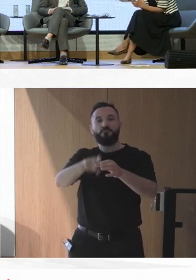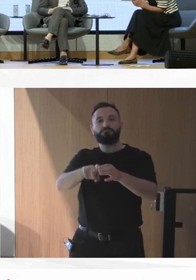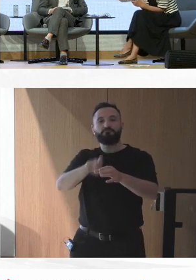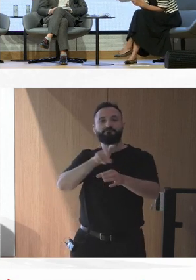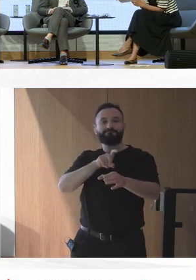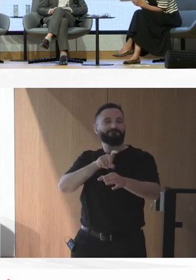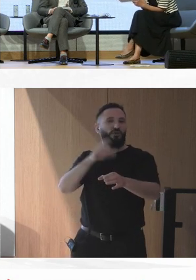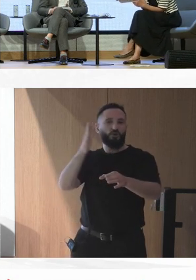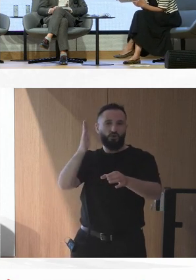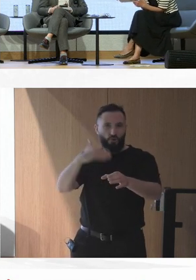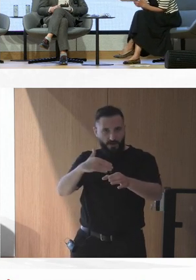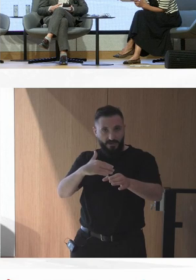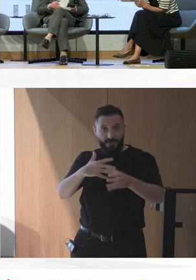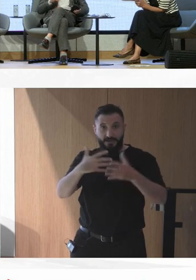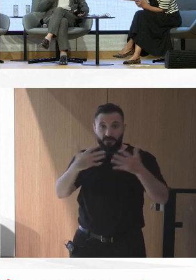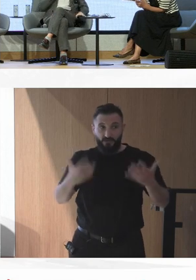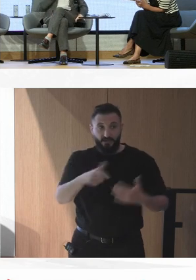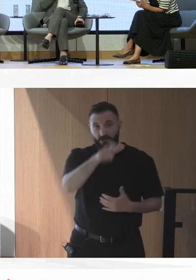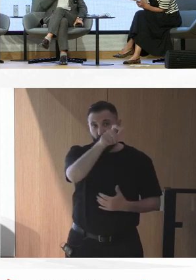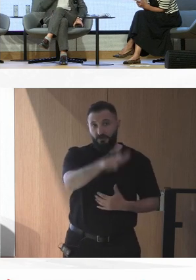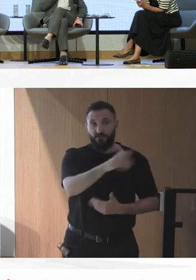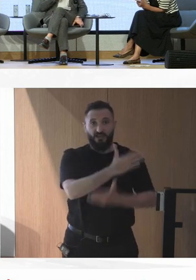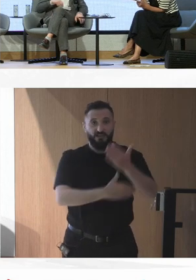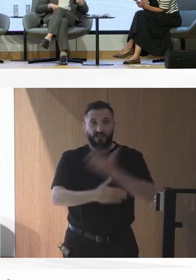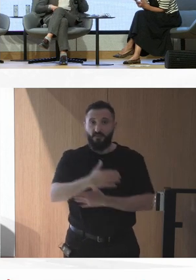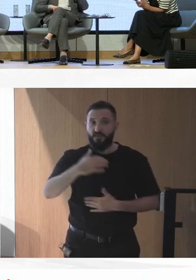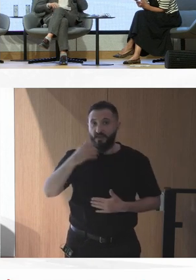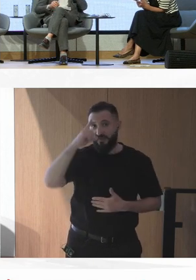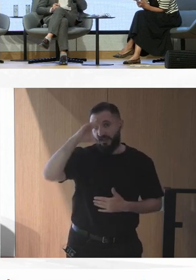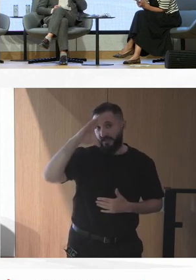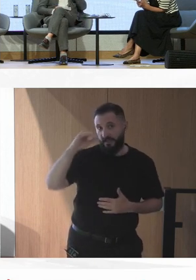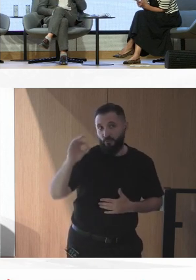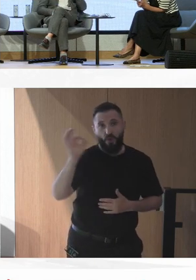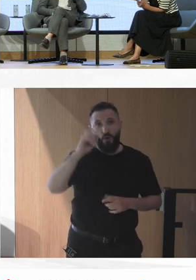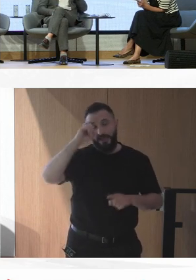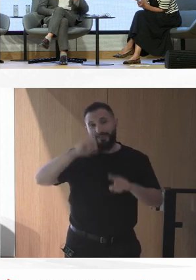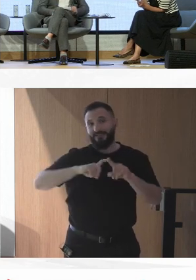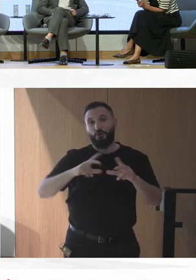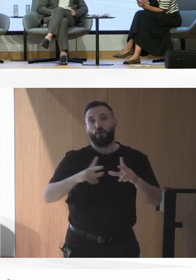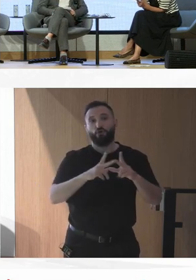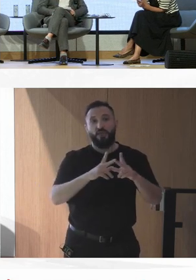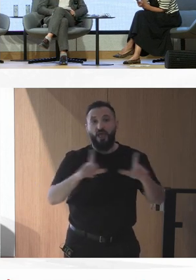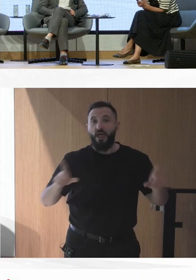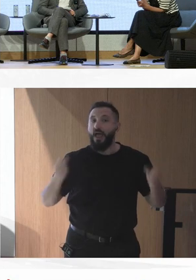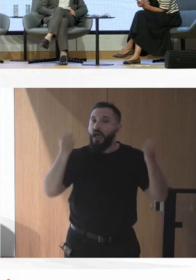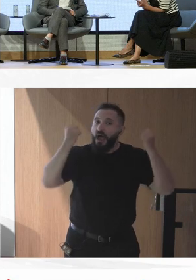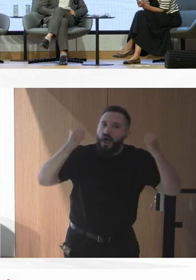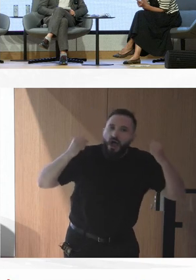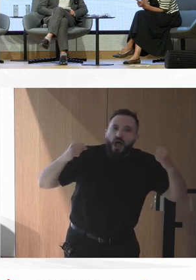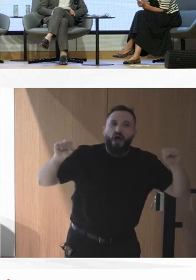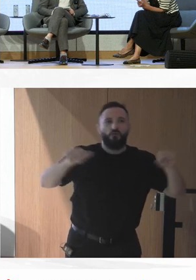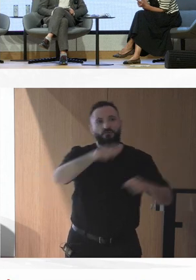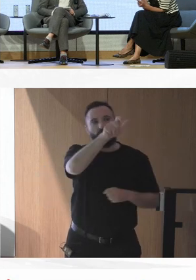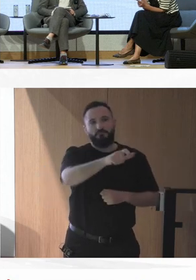¿no? Y esto supone que la persona con discapacidad intelectual y psicosocial, incluso cuando va a ser